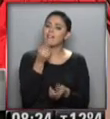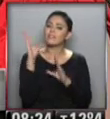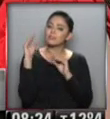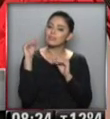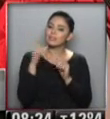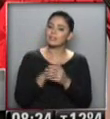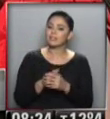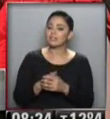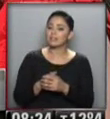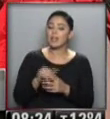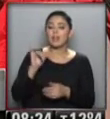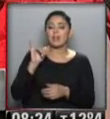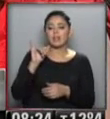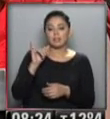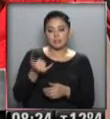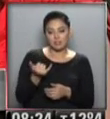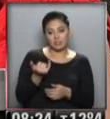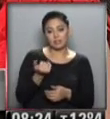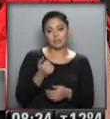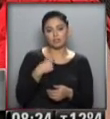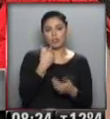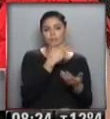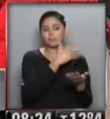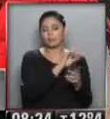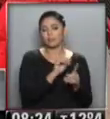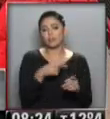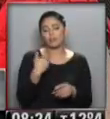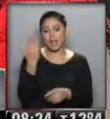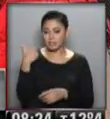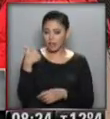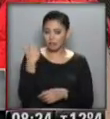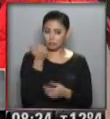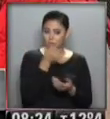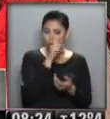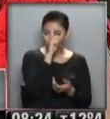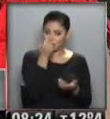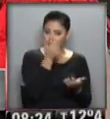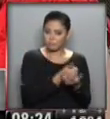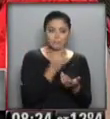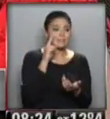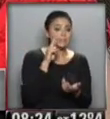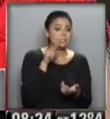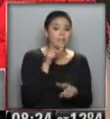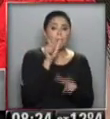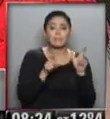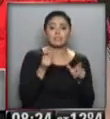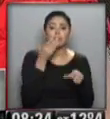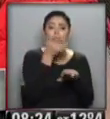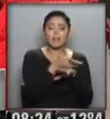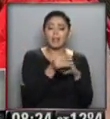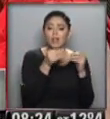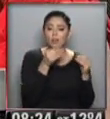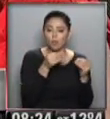si la verdad que no quería dejar pasar por alto este tema estuve ayer para bueno para ver cómo estaban los pacientes